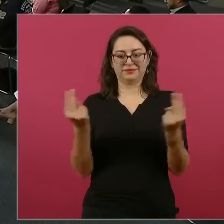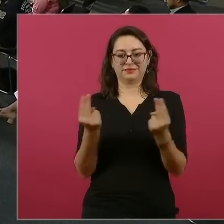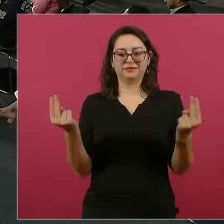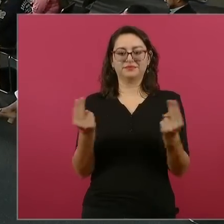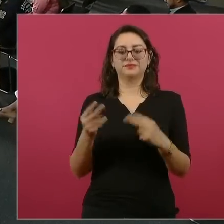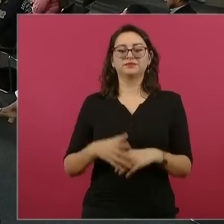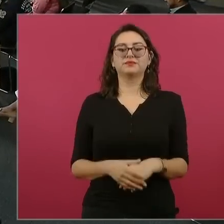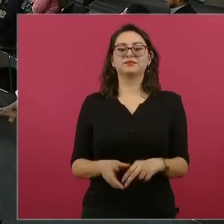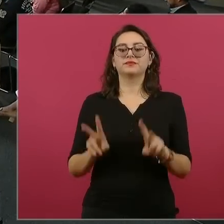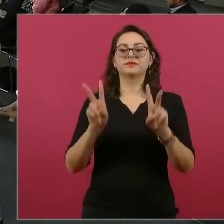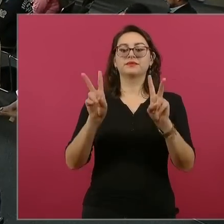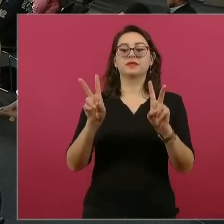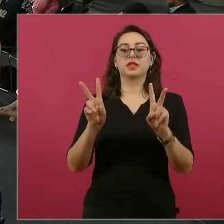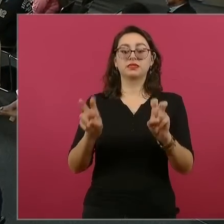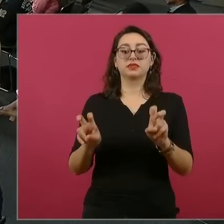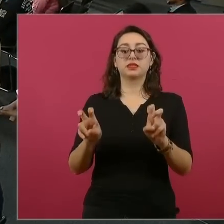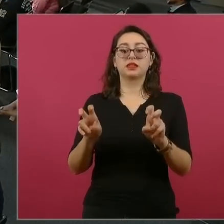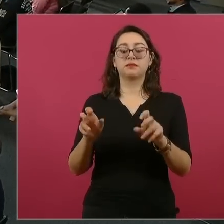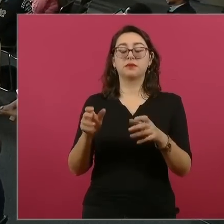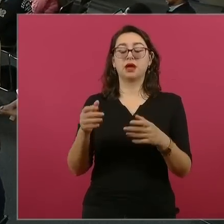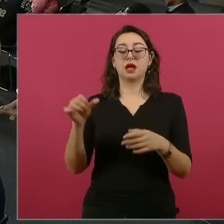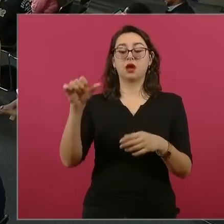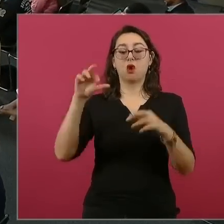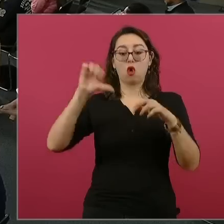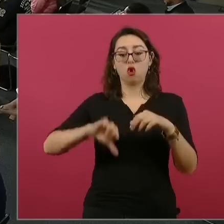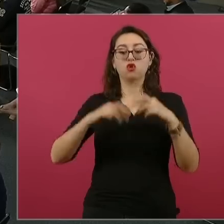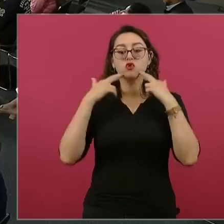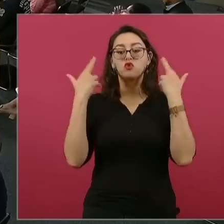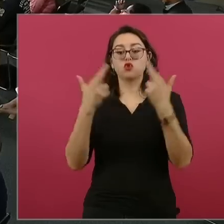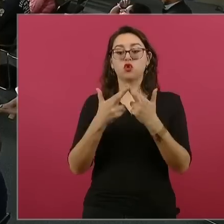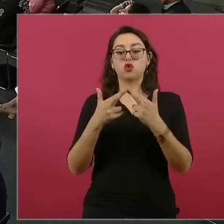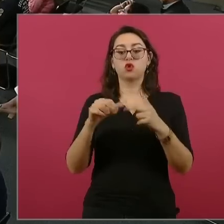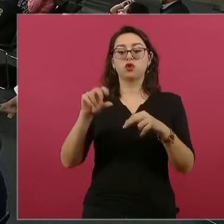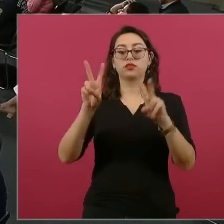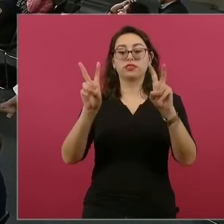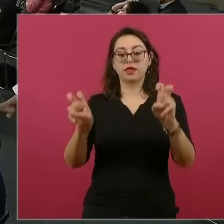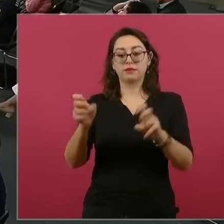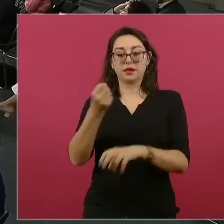El tema es salud. Tema salud, sí.